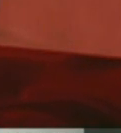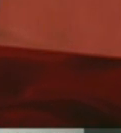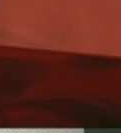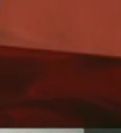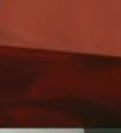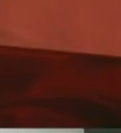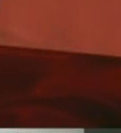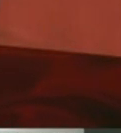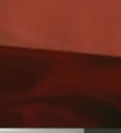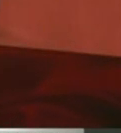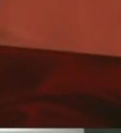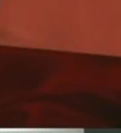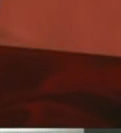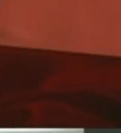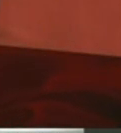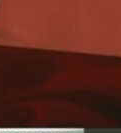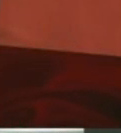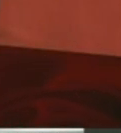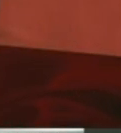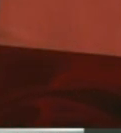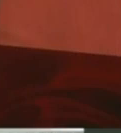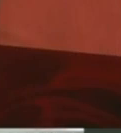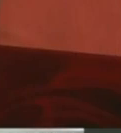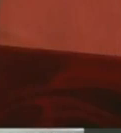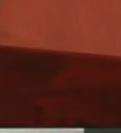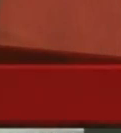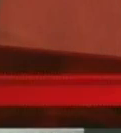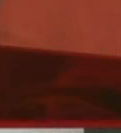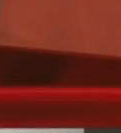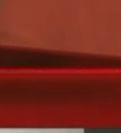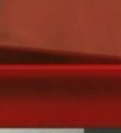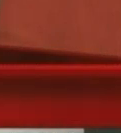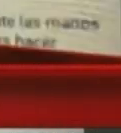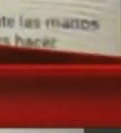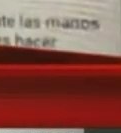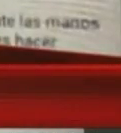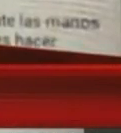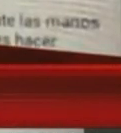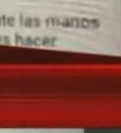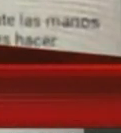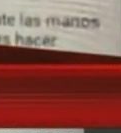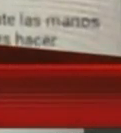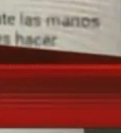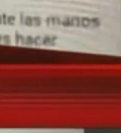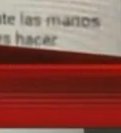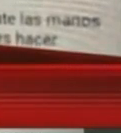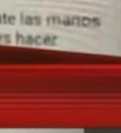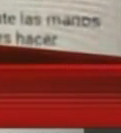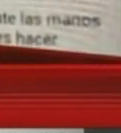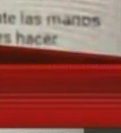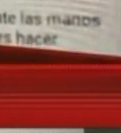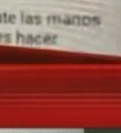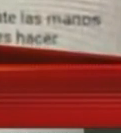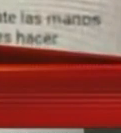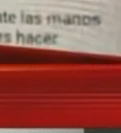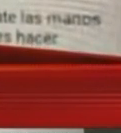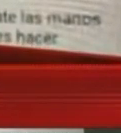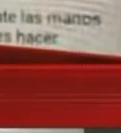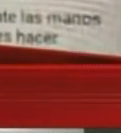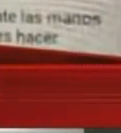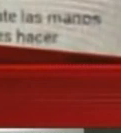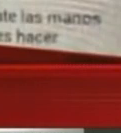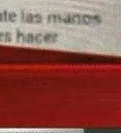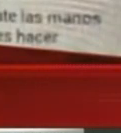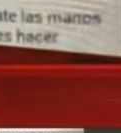En la actualidad, una nueva fase de la investigación los señores Pérez Venta y el